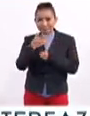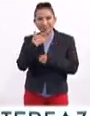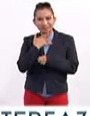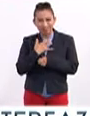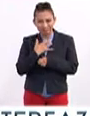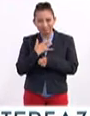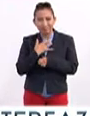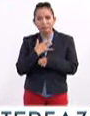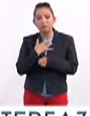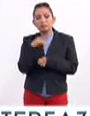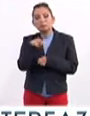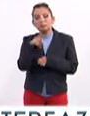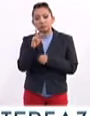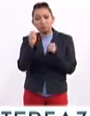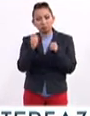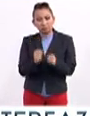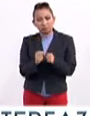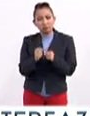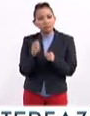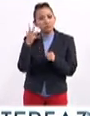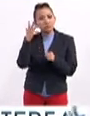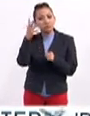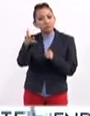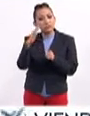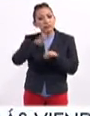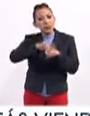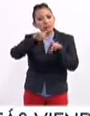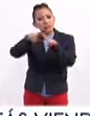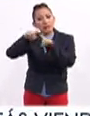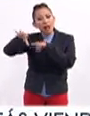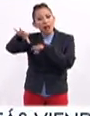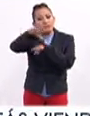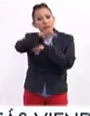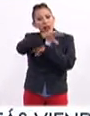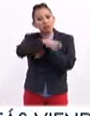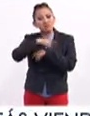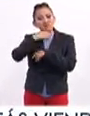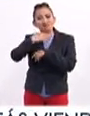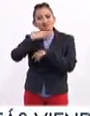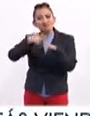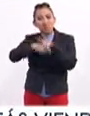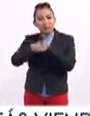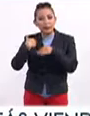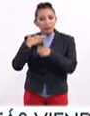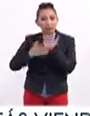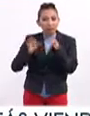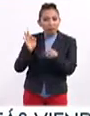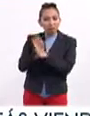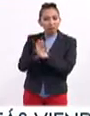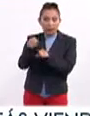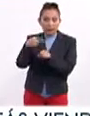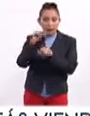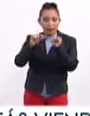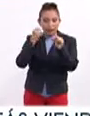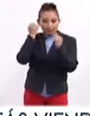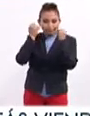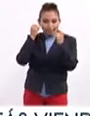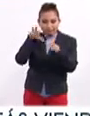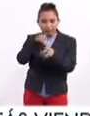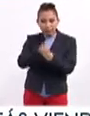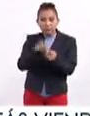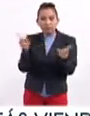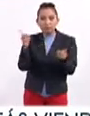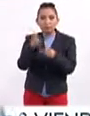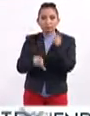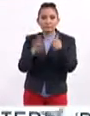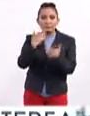de combustible, pero seguramente las diversas áreas de corrupción y de inseguridad seguirán estas estrategias integrales. Vamos a